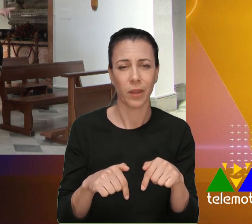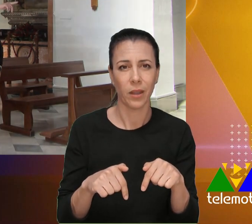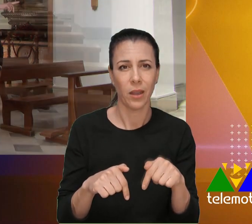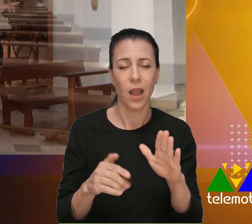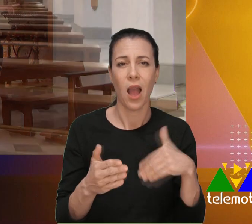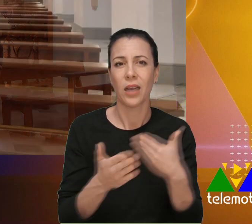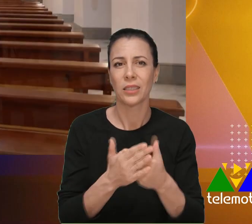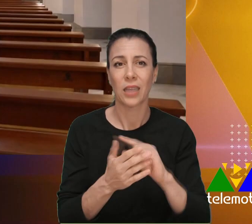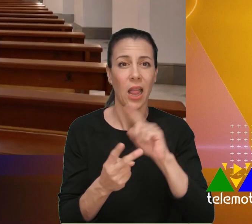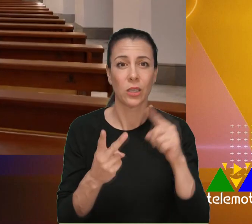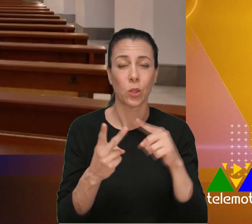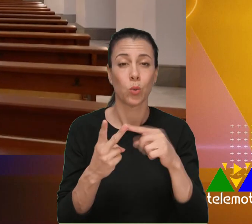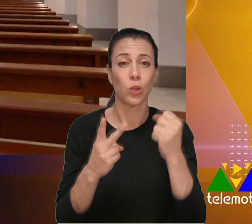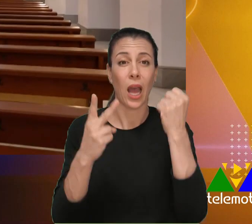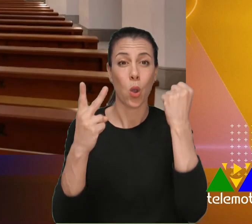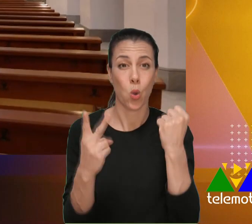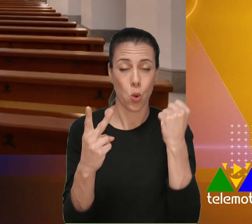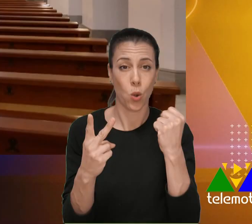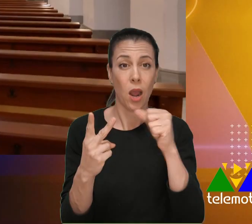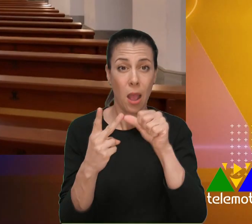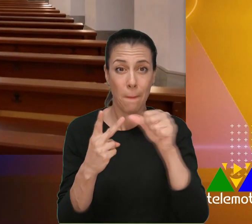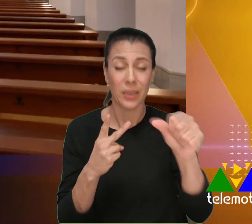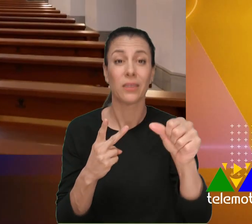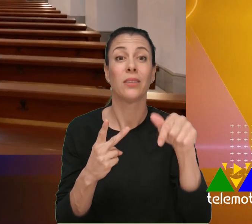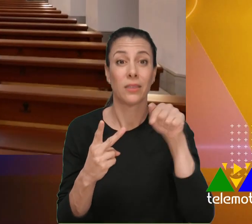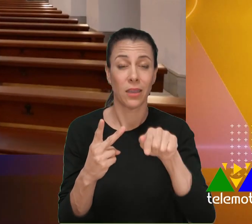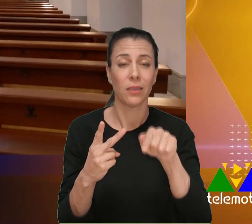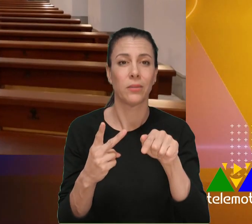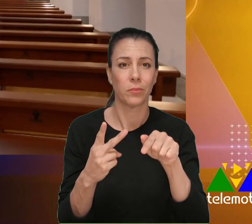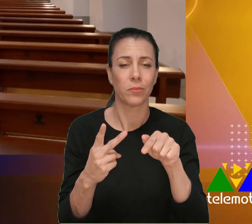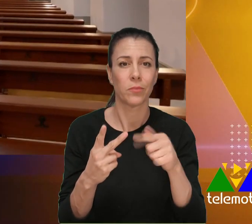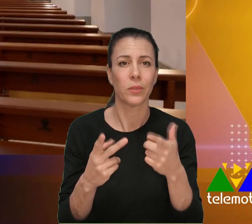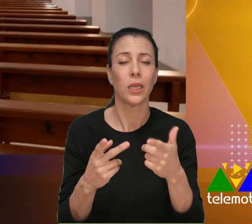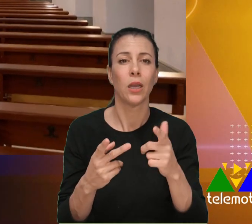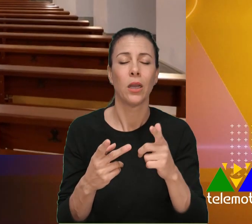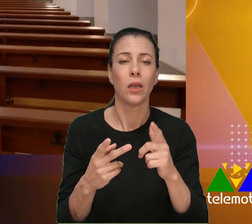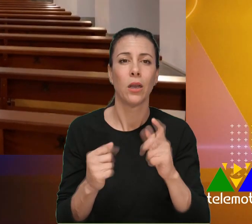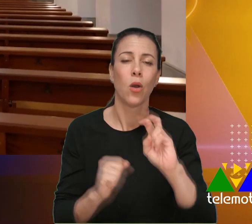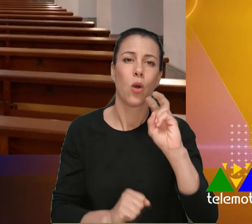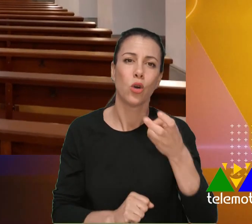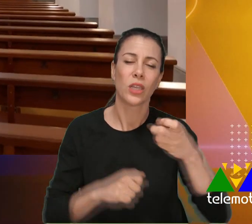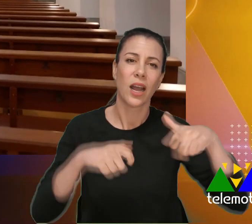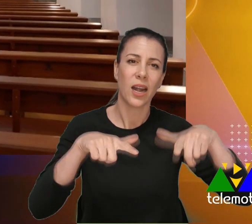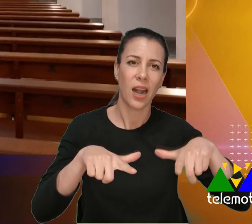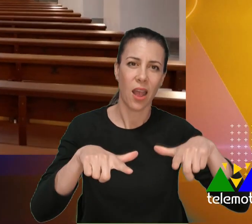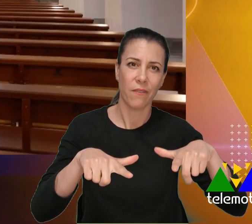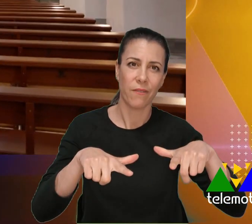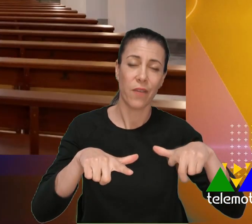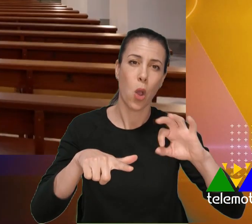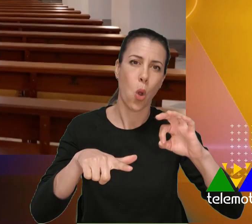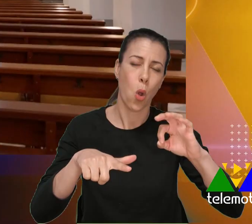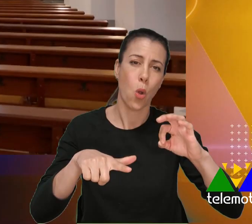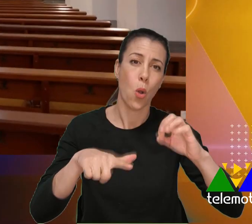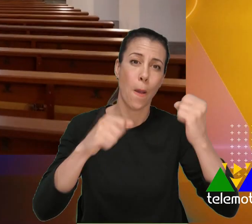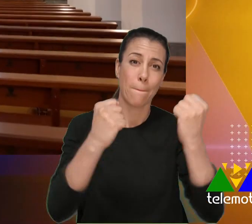llegaría hasta la segunda columna, a partir del segundo pilar. La otra nave, el pilar último,